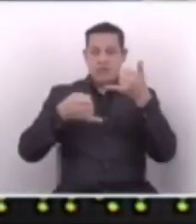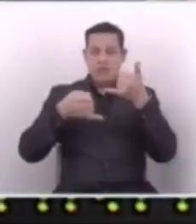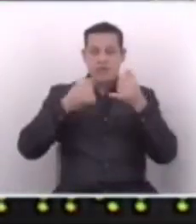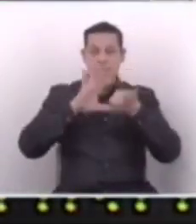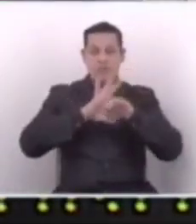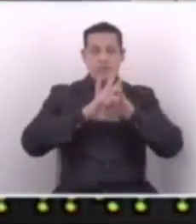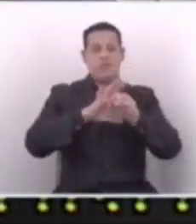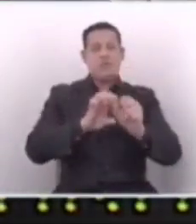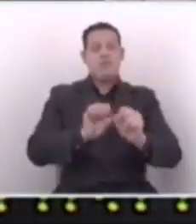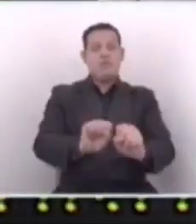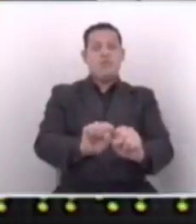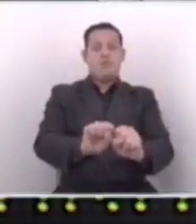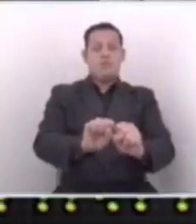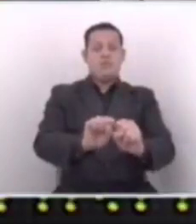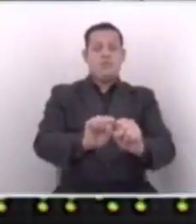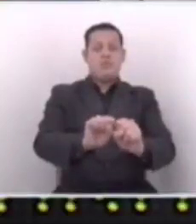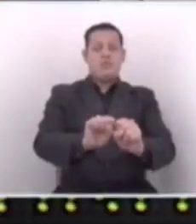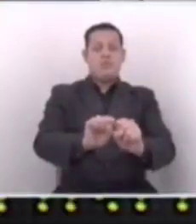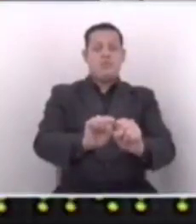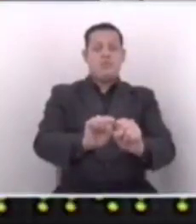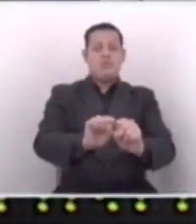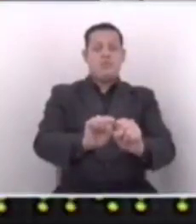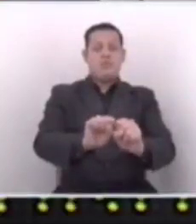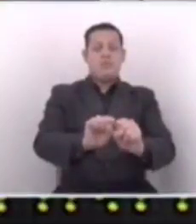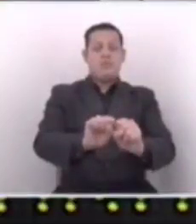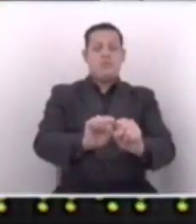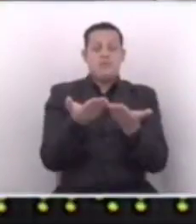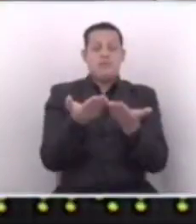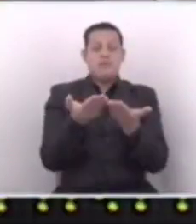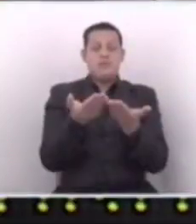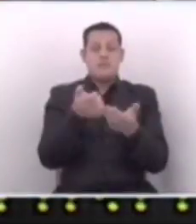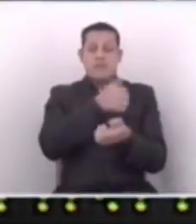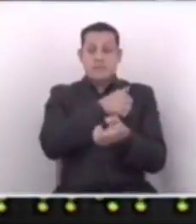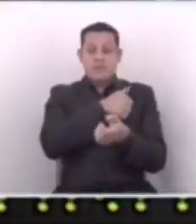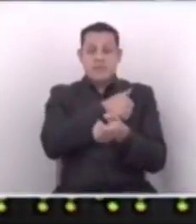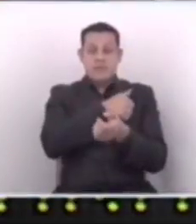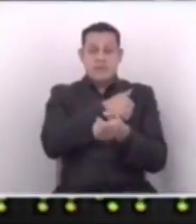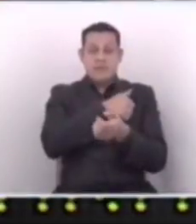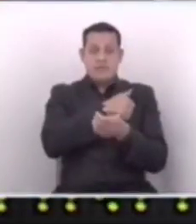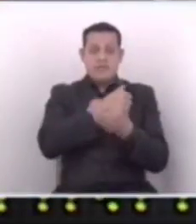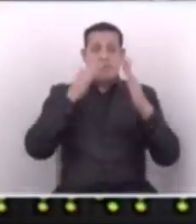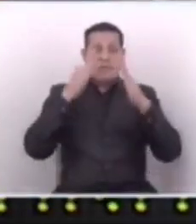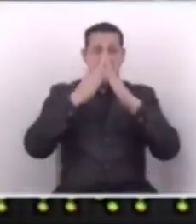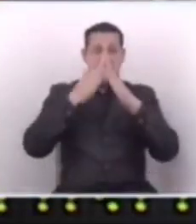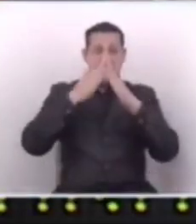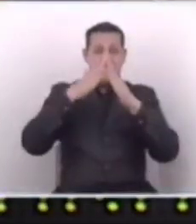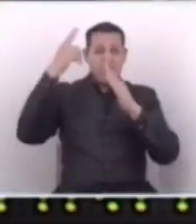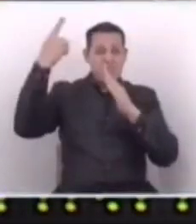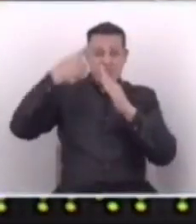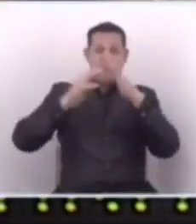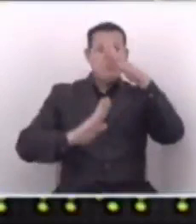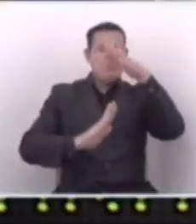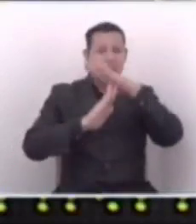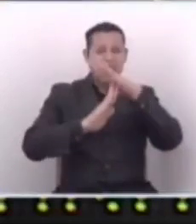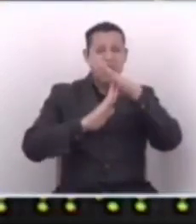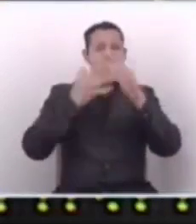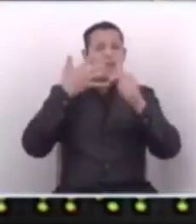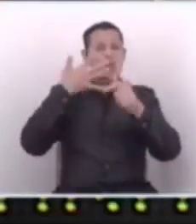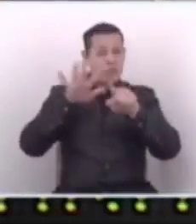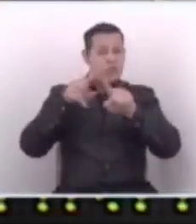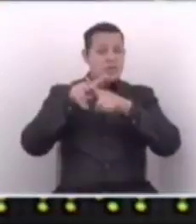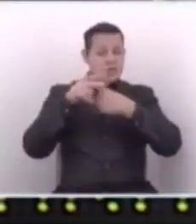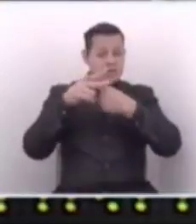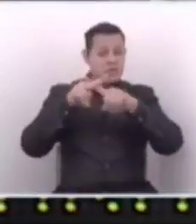final lo va a llevar a la tumba. ¿Por qué tenemos que parar el régimen de excepción cuando se ha comprobado que